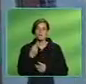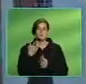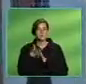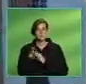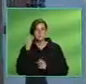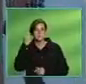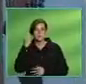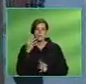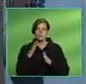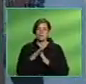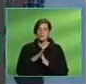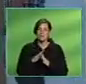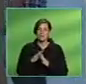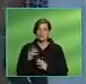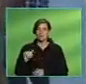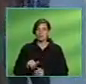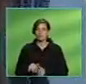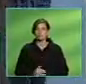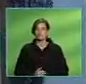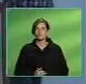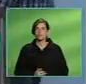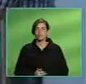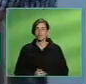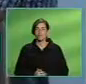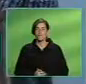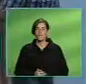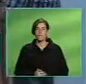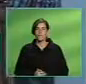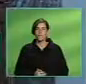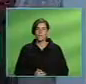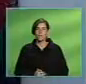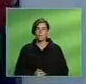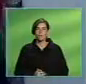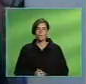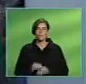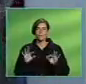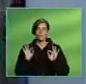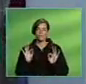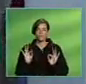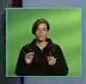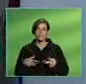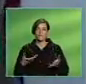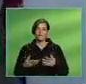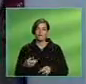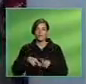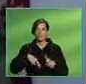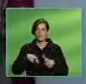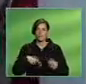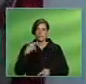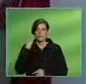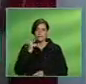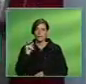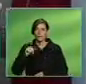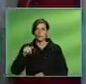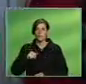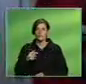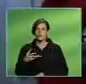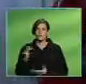sobre este especial regalo de la Revolución Bolivariana que hoy